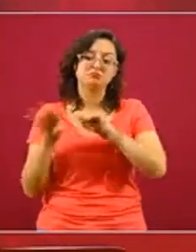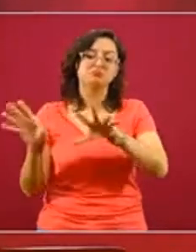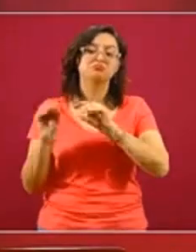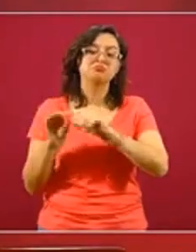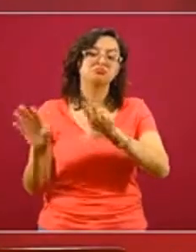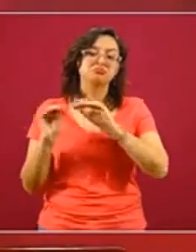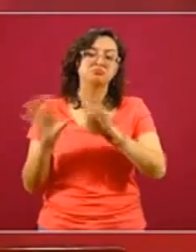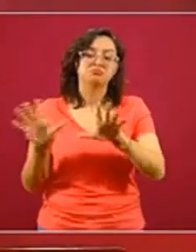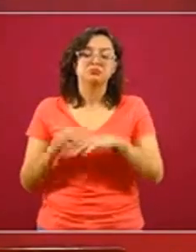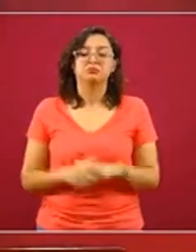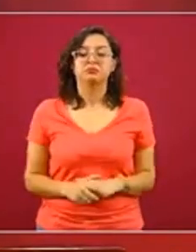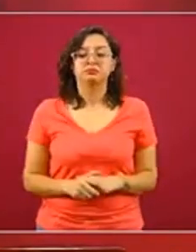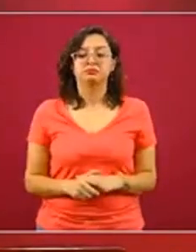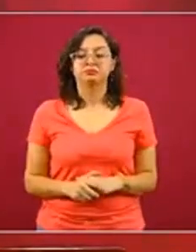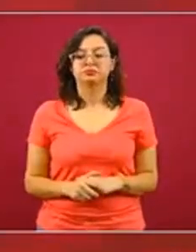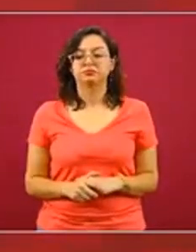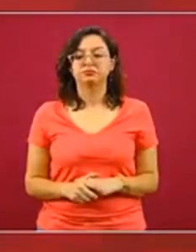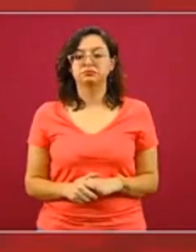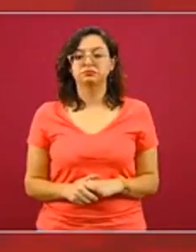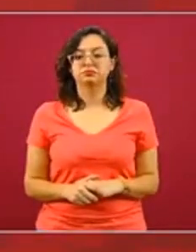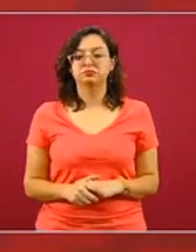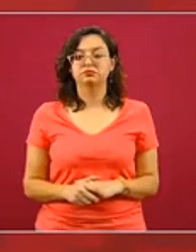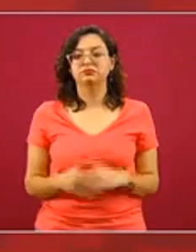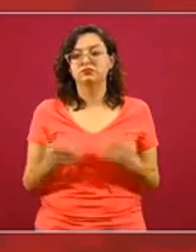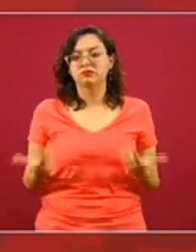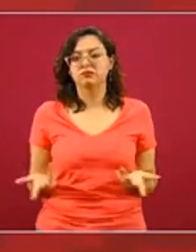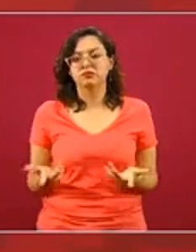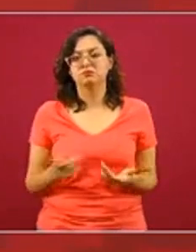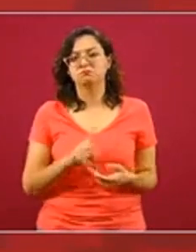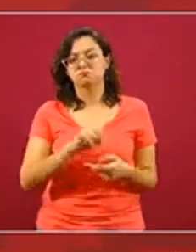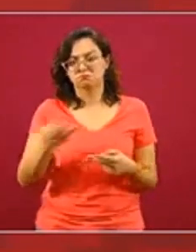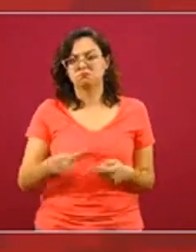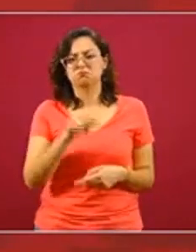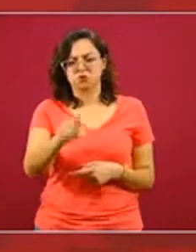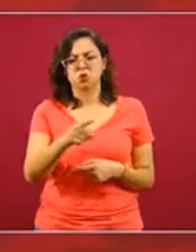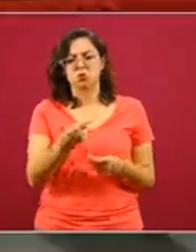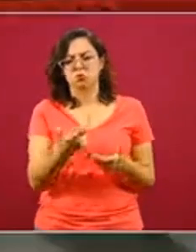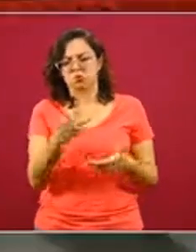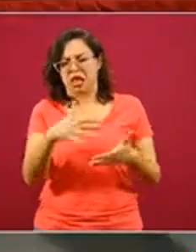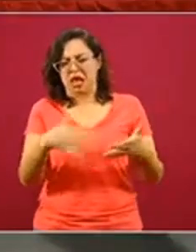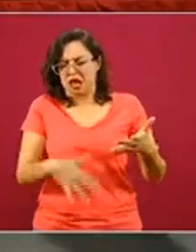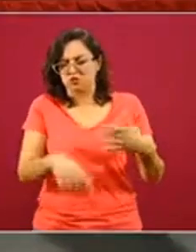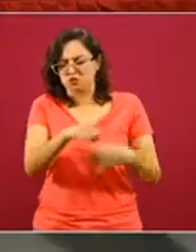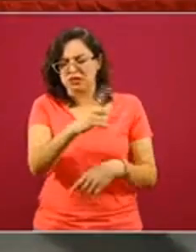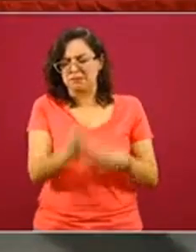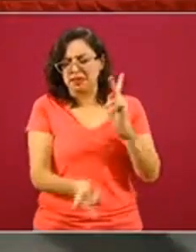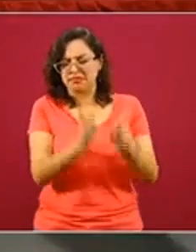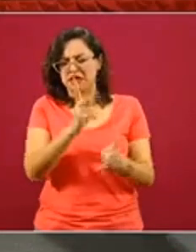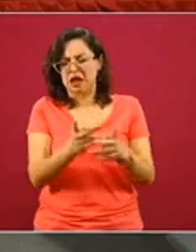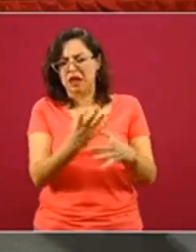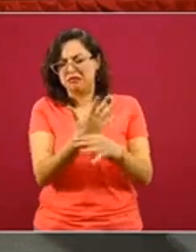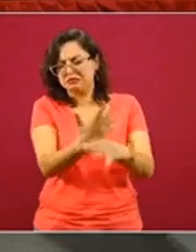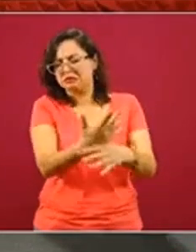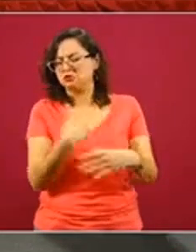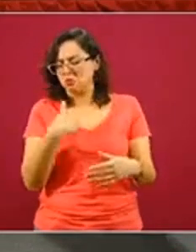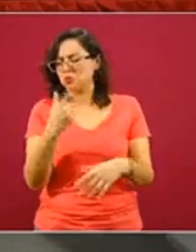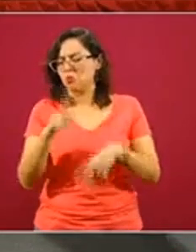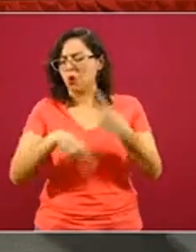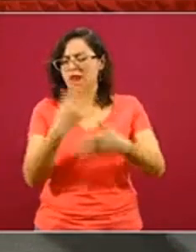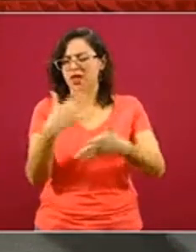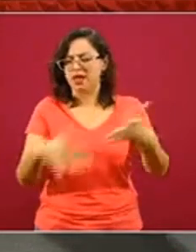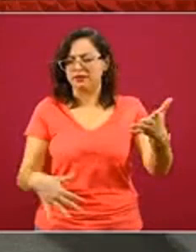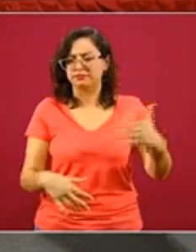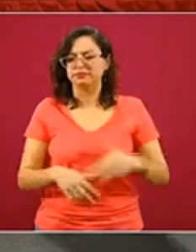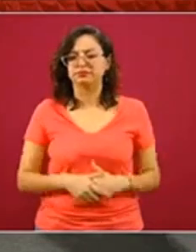pues leeré el reportaje que usted me platica. ¿Médicos o personal de salud que está ahí, que